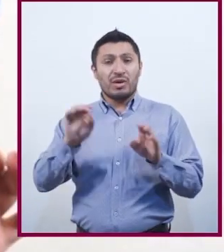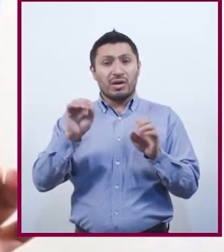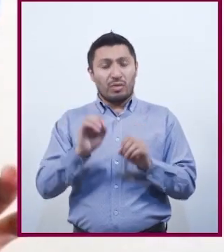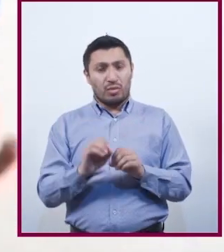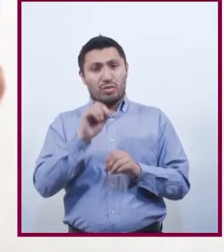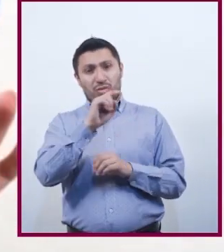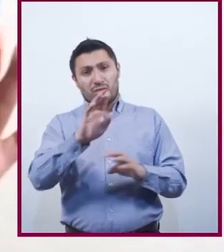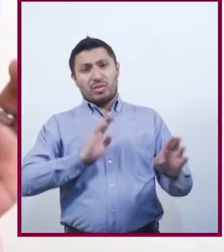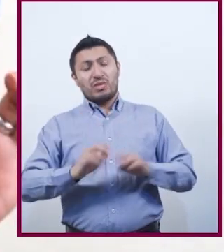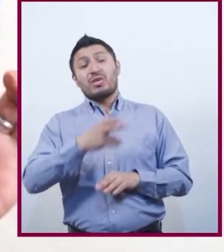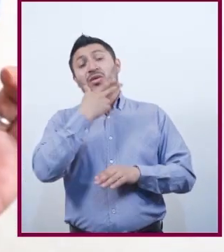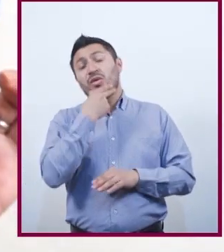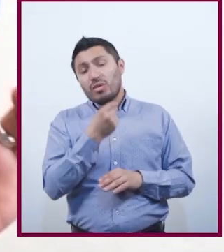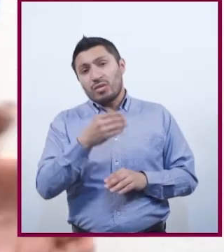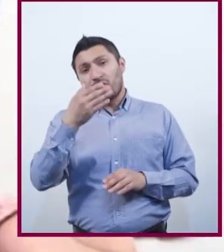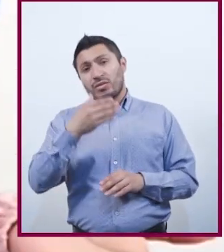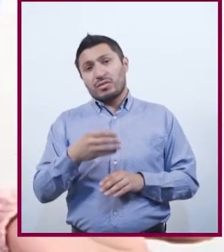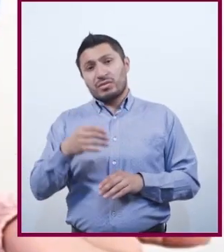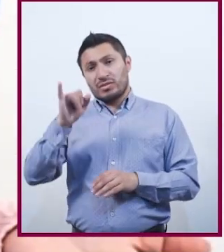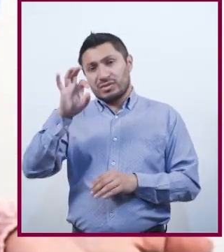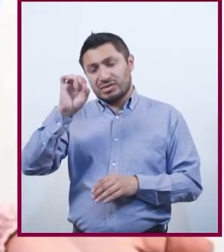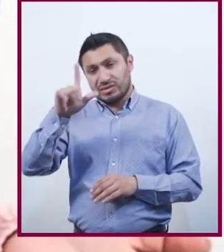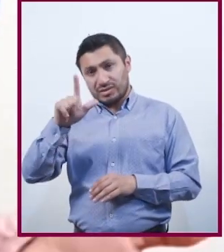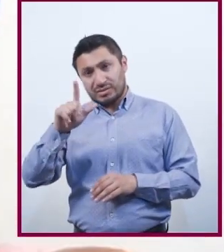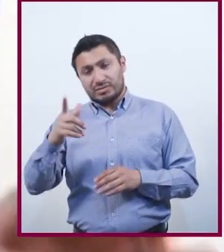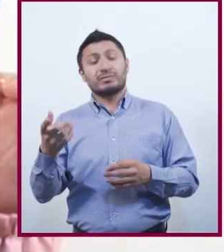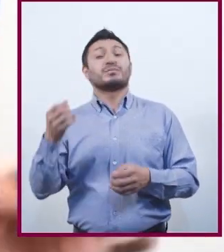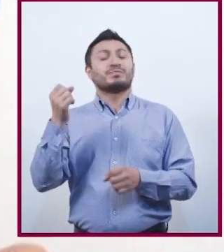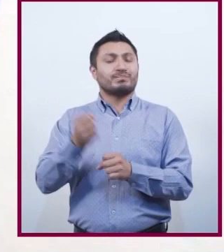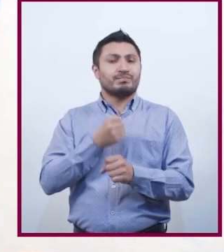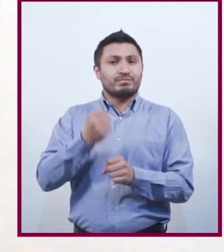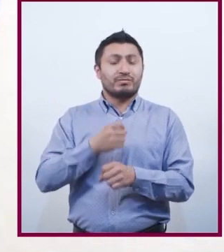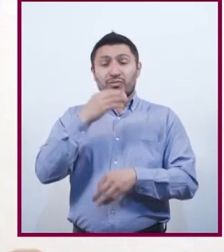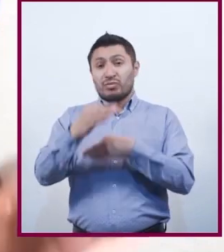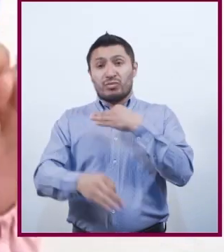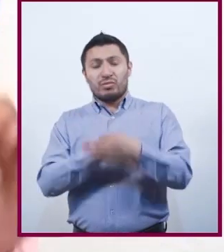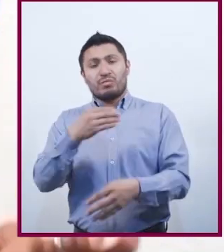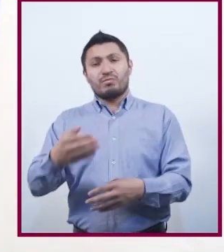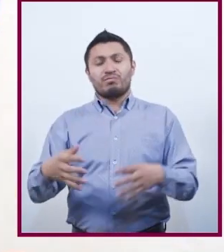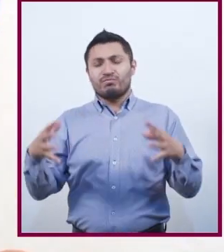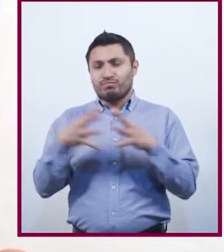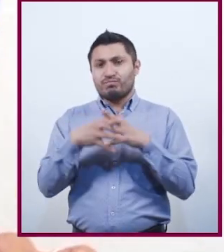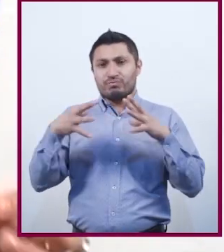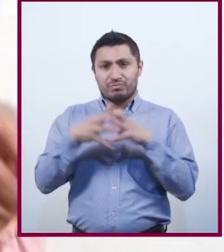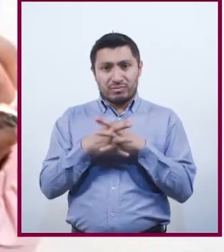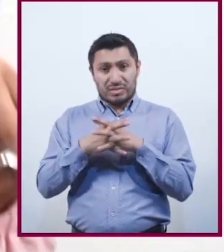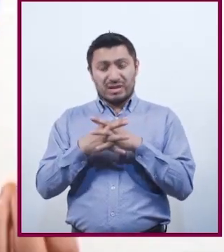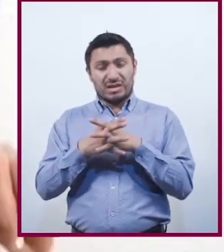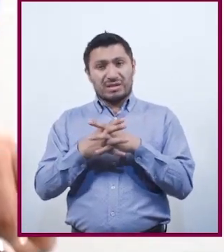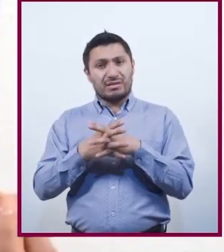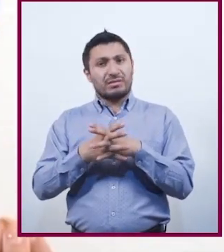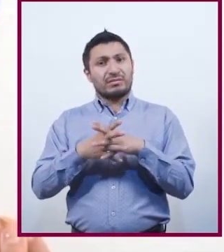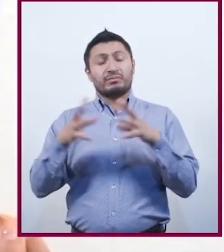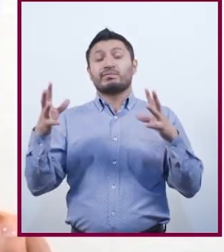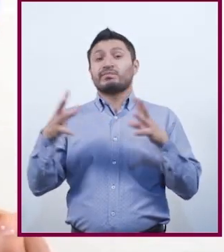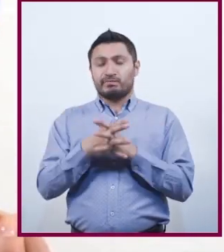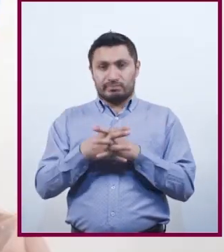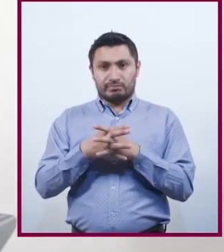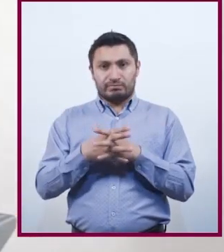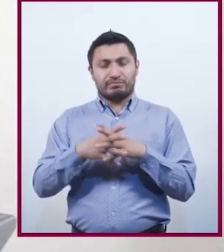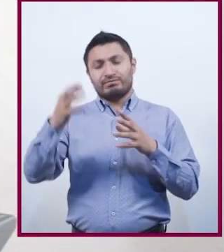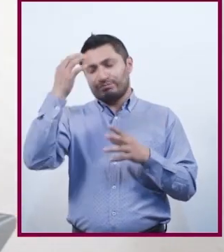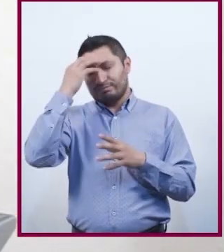soldado israelí Gilad Shalit? Insistimos, todas las guerras, la guerra. Hagamos conciencia